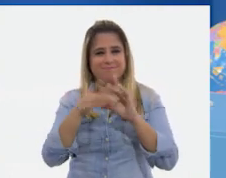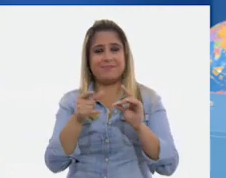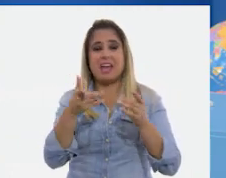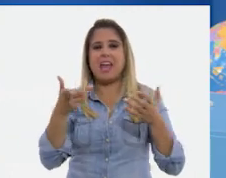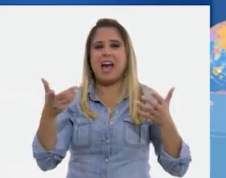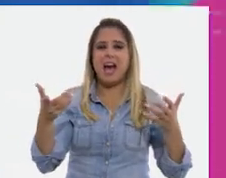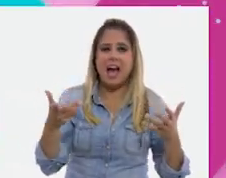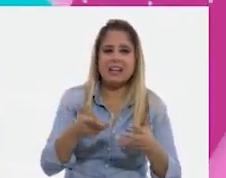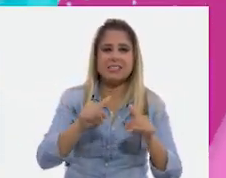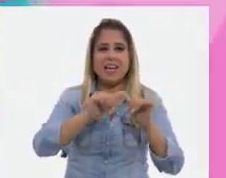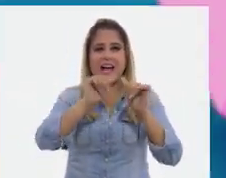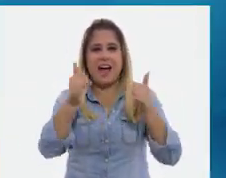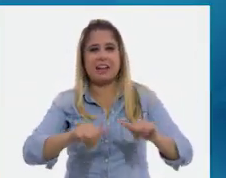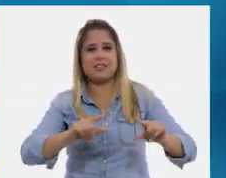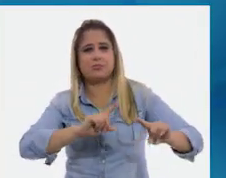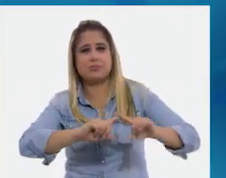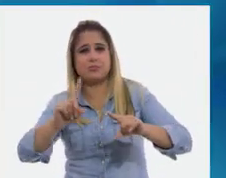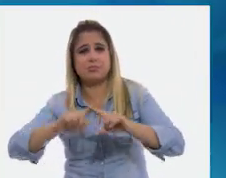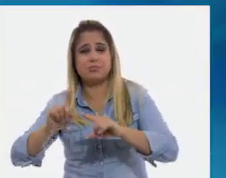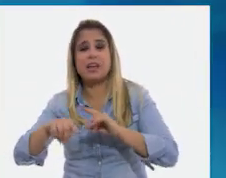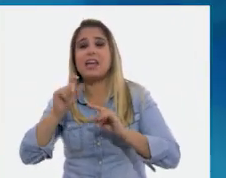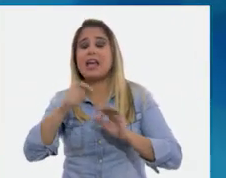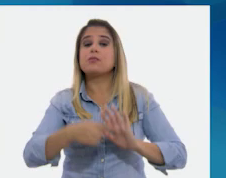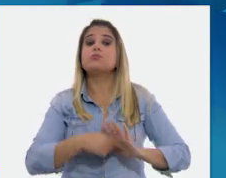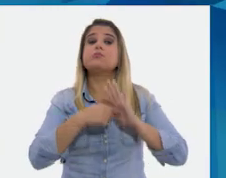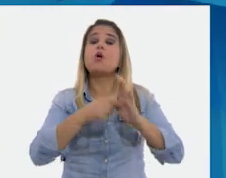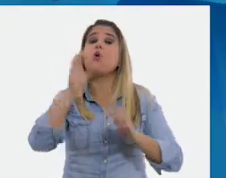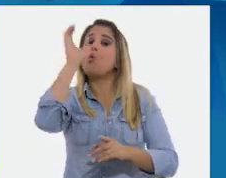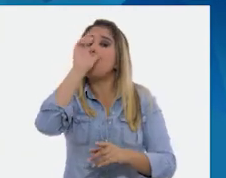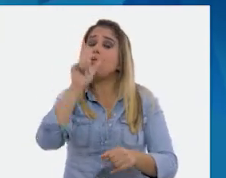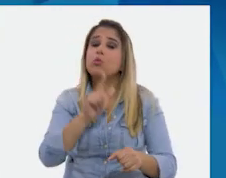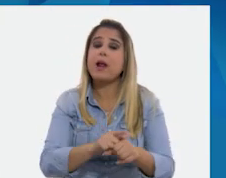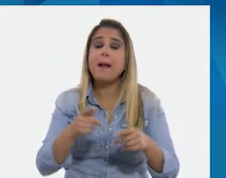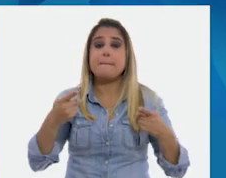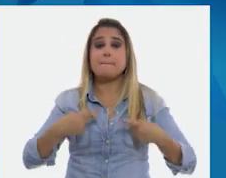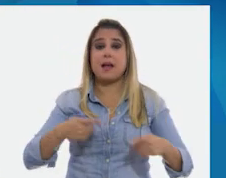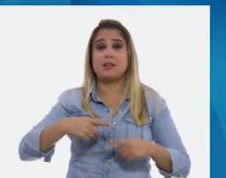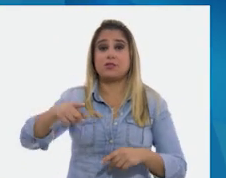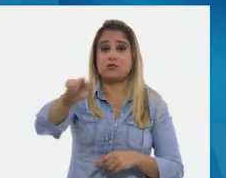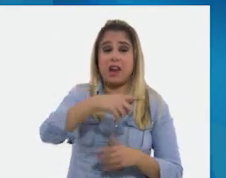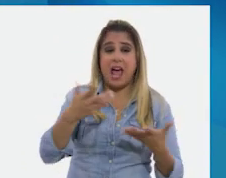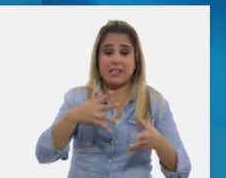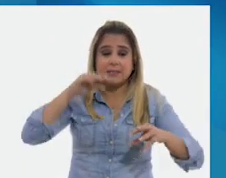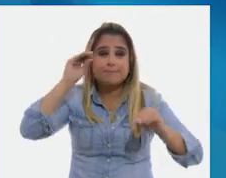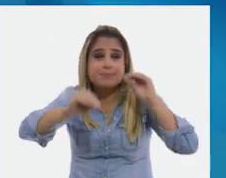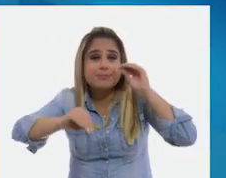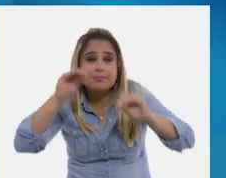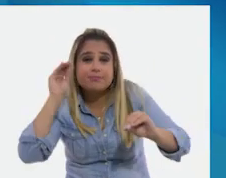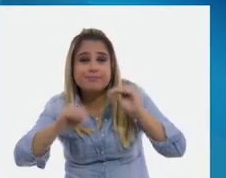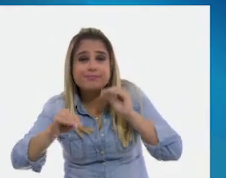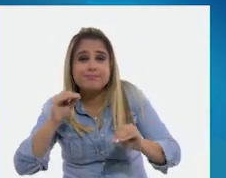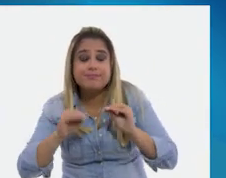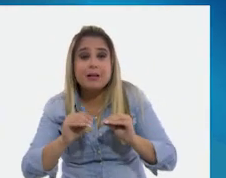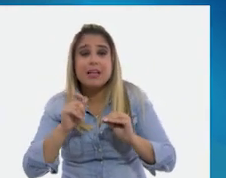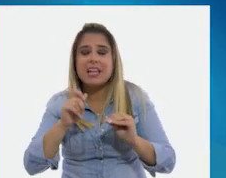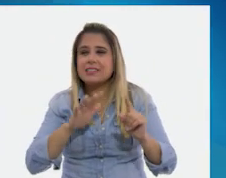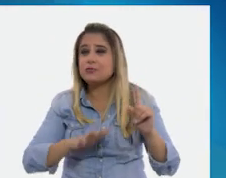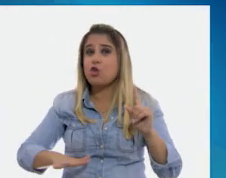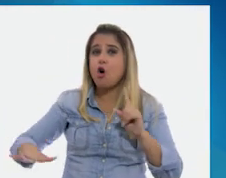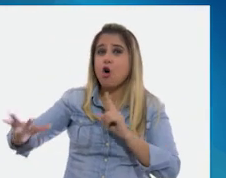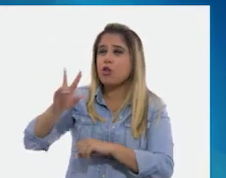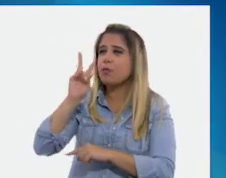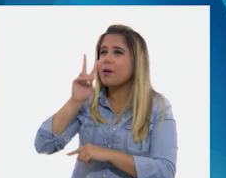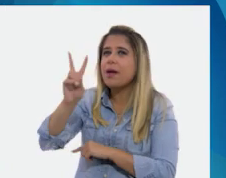elaboración de las artesanías es una expresión cultural porque las personas que las elaboran toman de su entorno